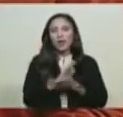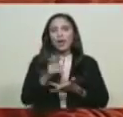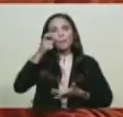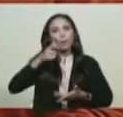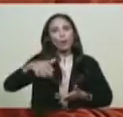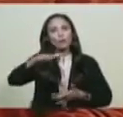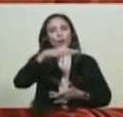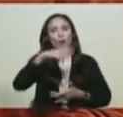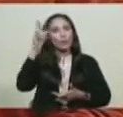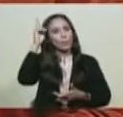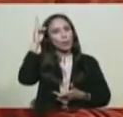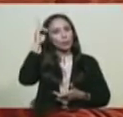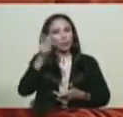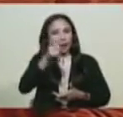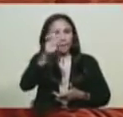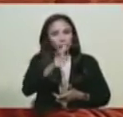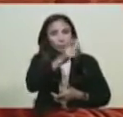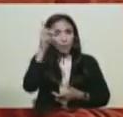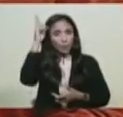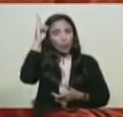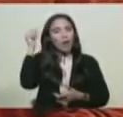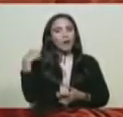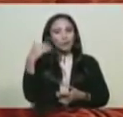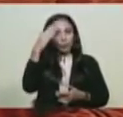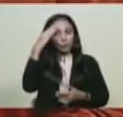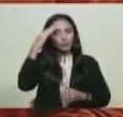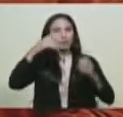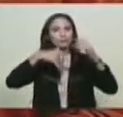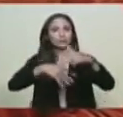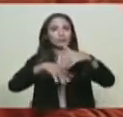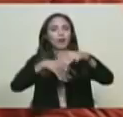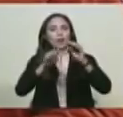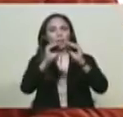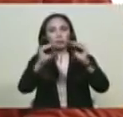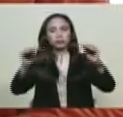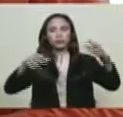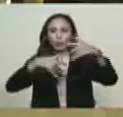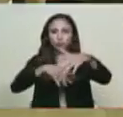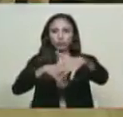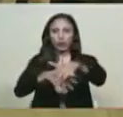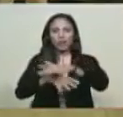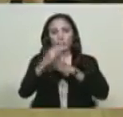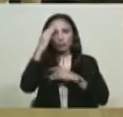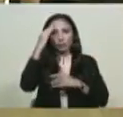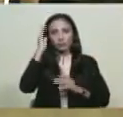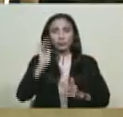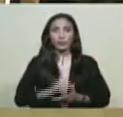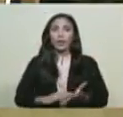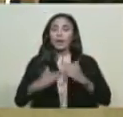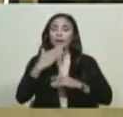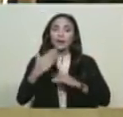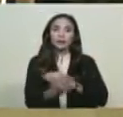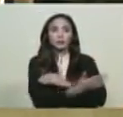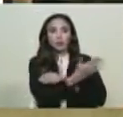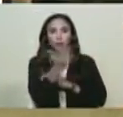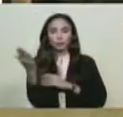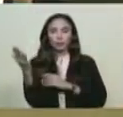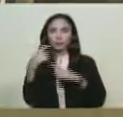porque el pueblo peruano se está convocando a las calles, y sé para qué. Gracias, pues. Gracias. Muchas gracias a todos.